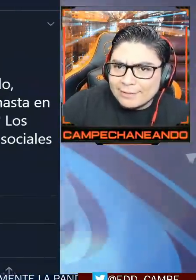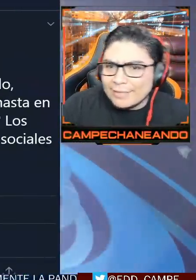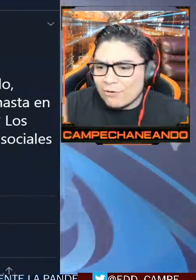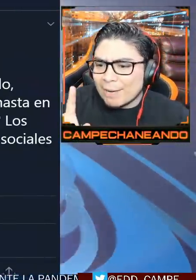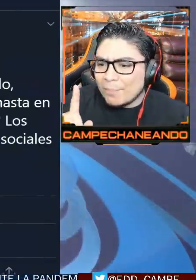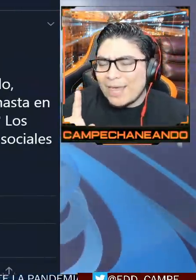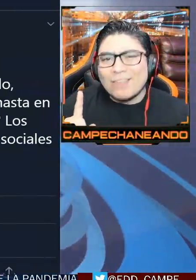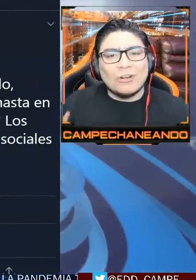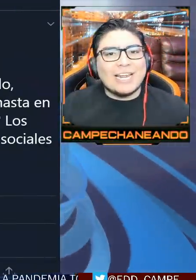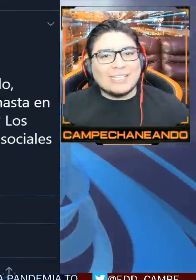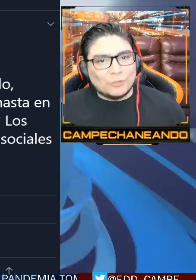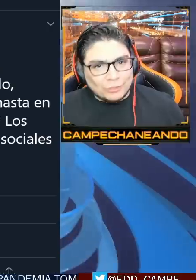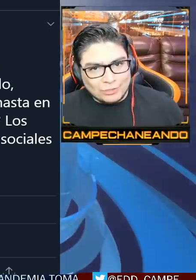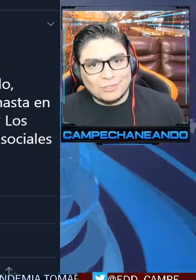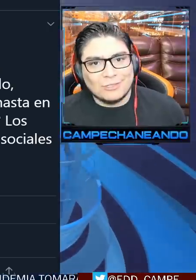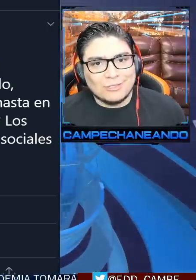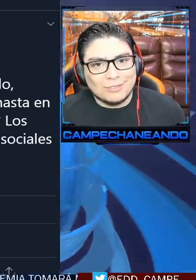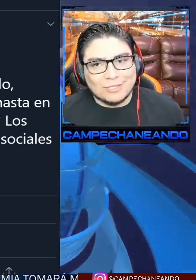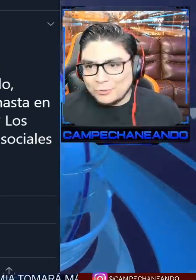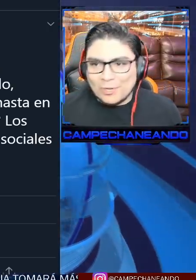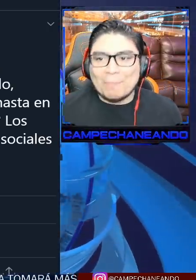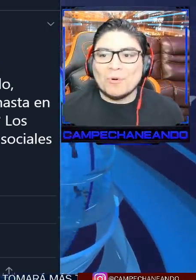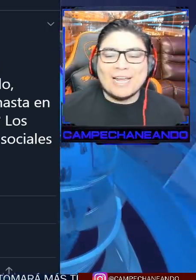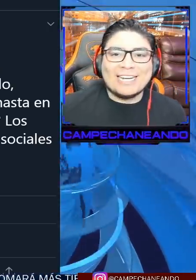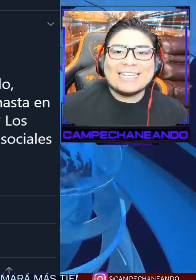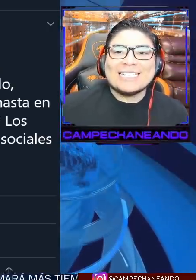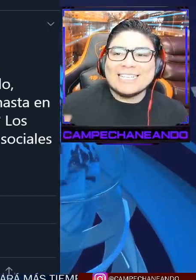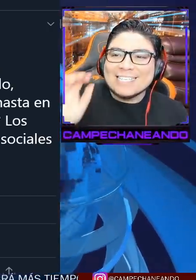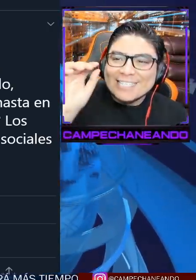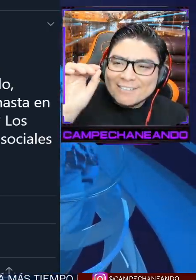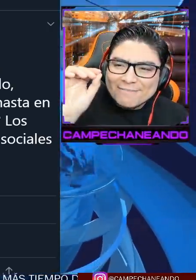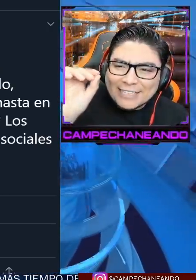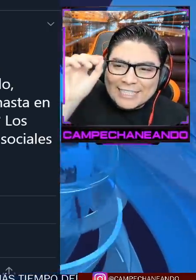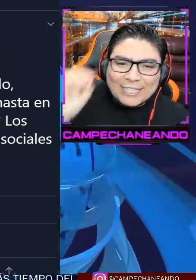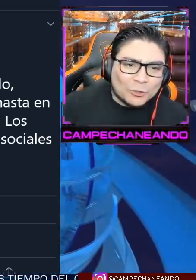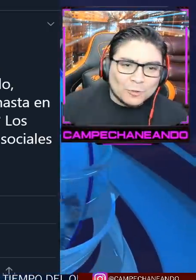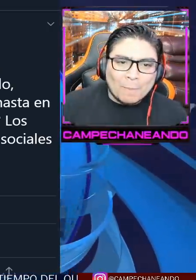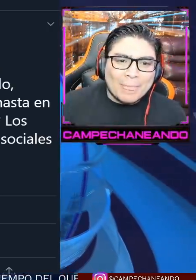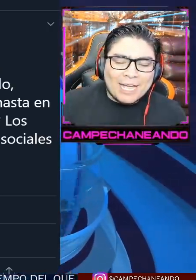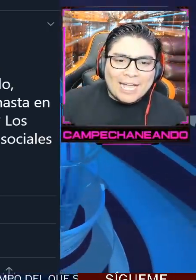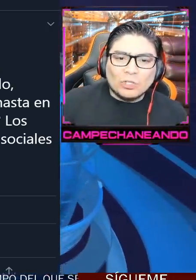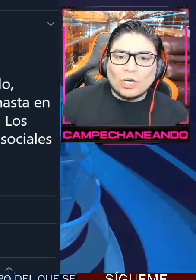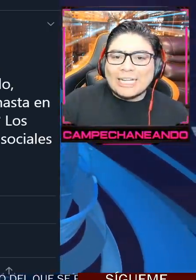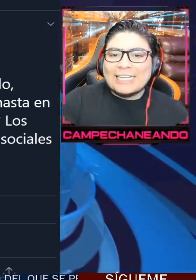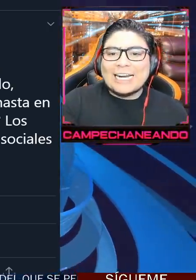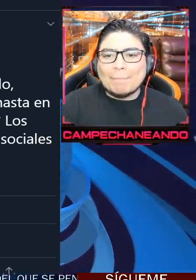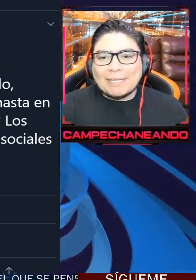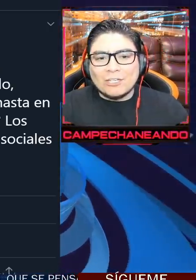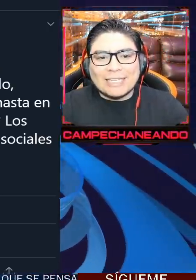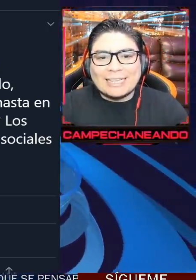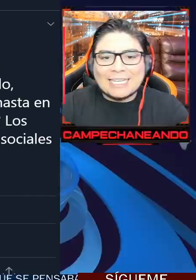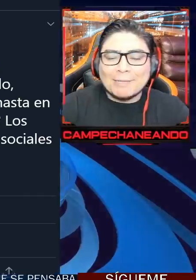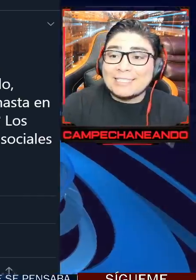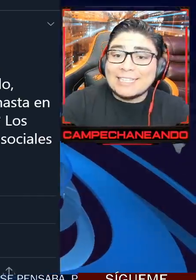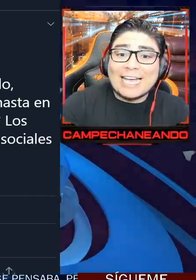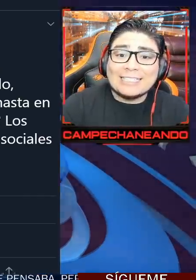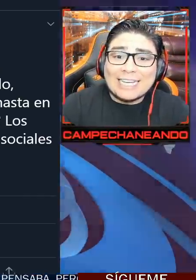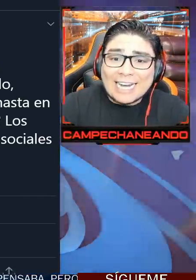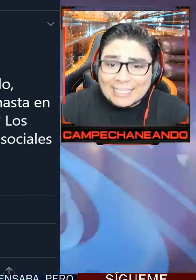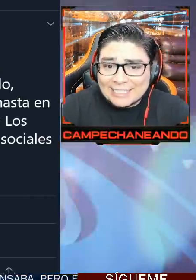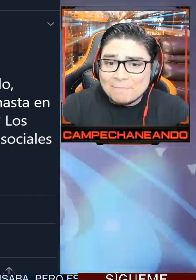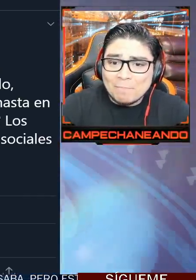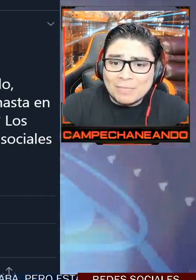y aunque pueda doler esto se los voy a poner facilito el doctor gatell ha repetido tantas veces